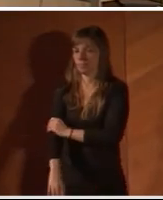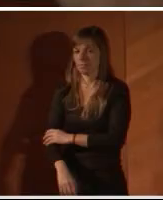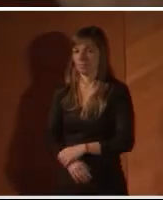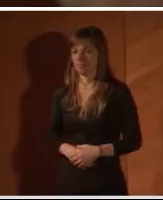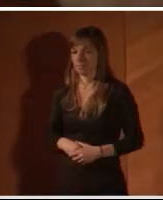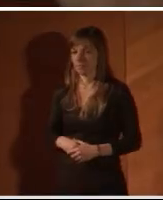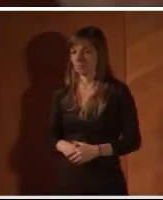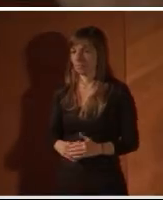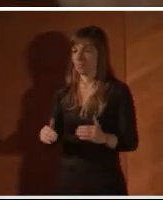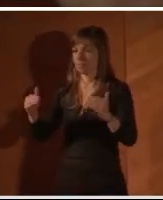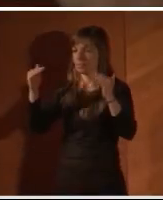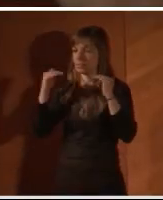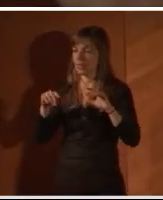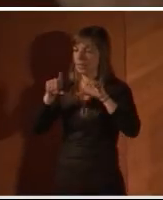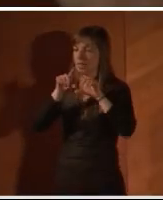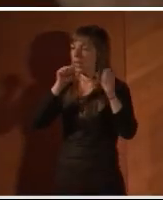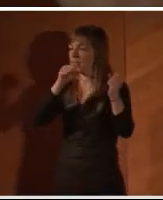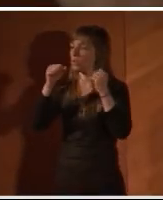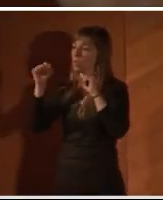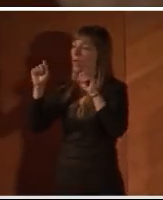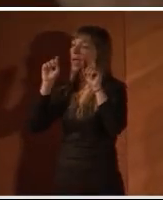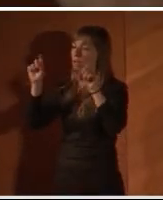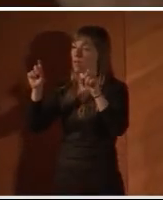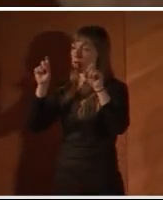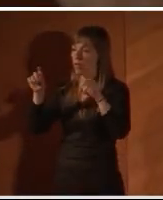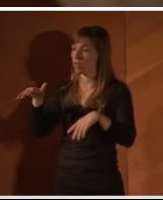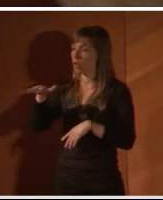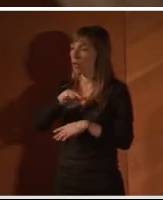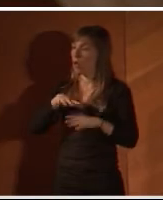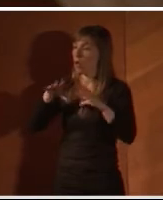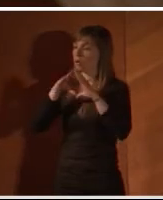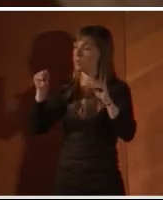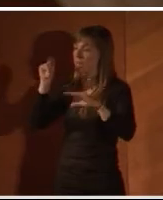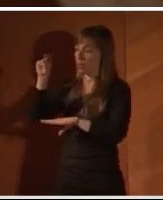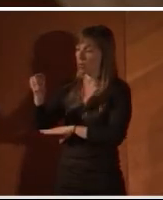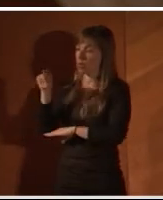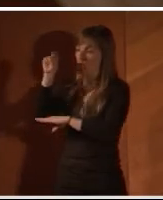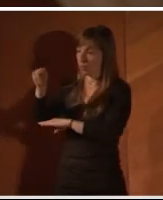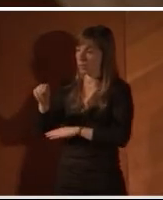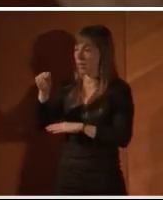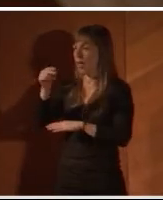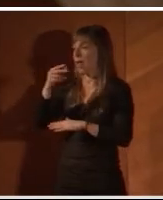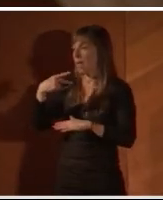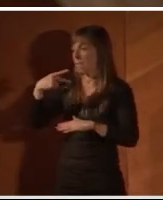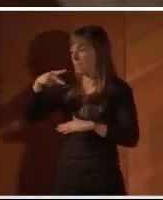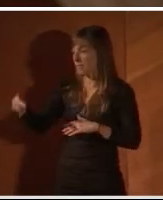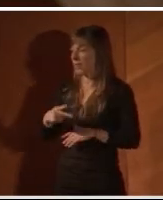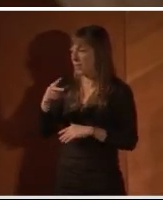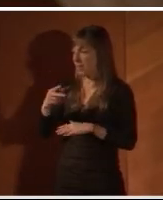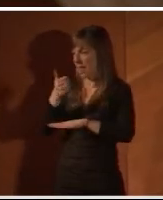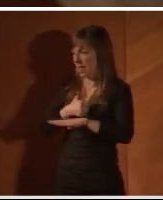Vamos ahora con una institución educativa. Desde la Universidad Complutense interviene el vicerrector de Tecnologías